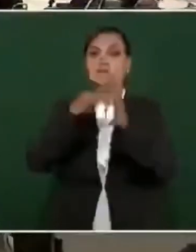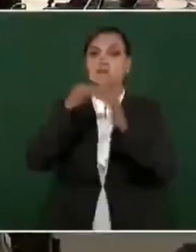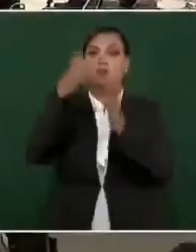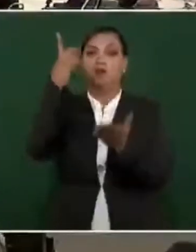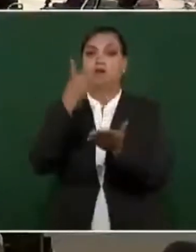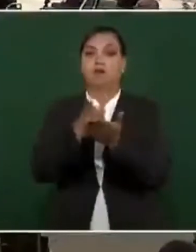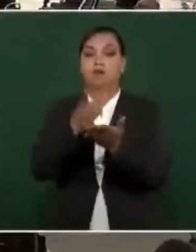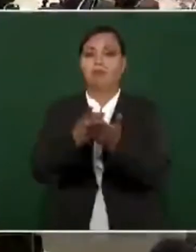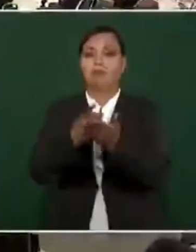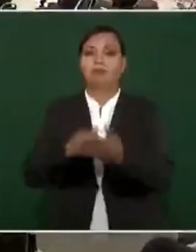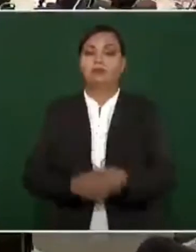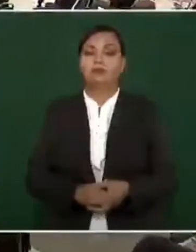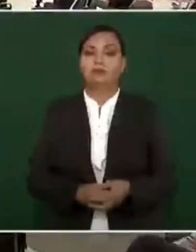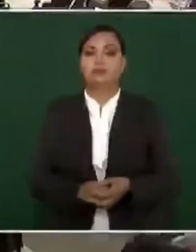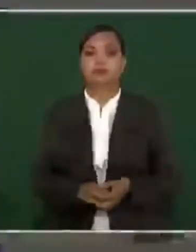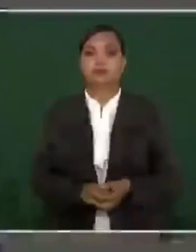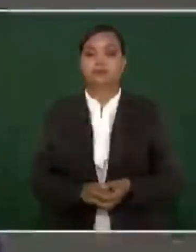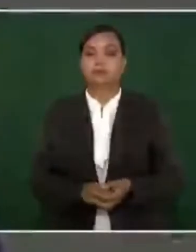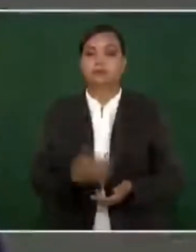se pagó